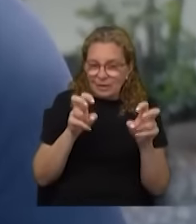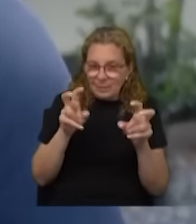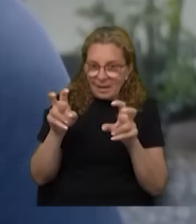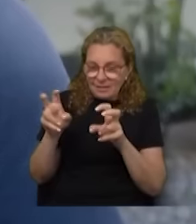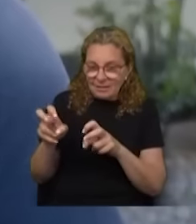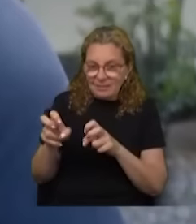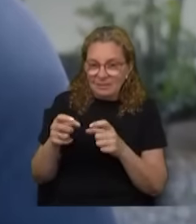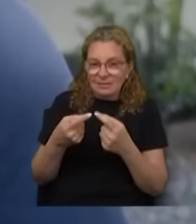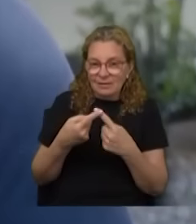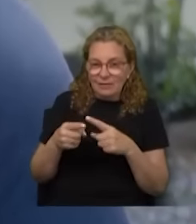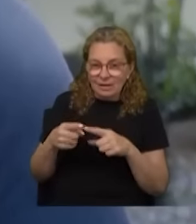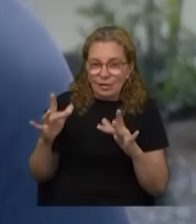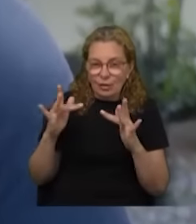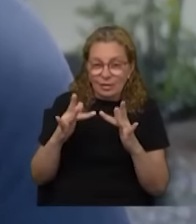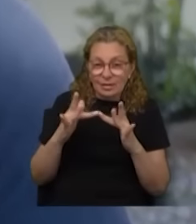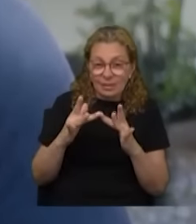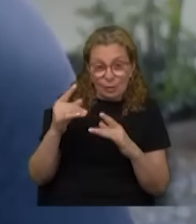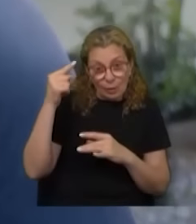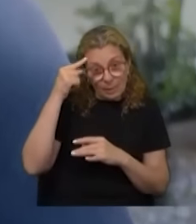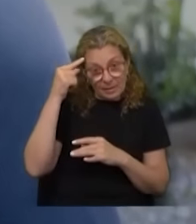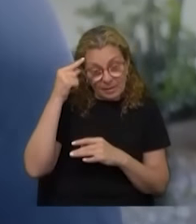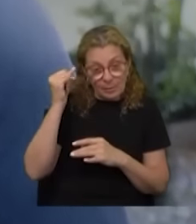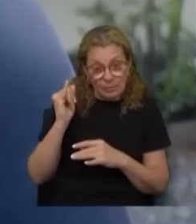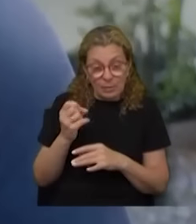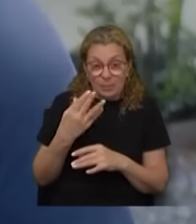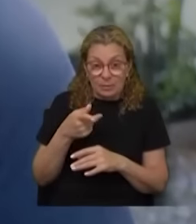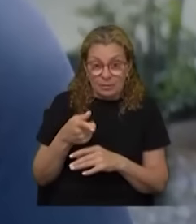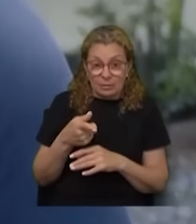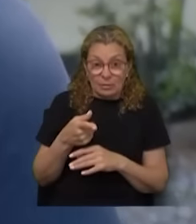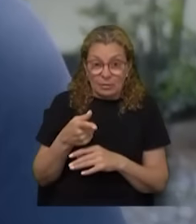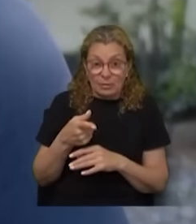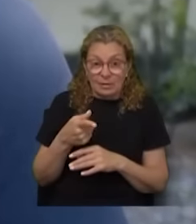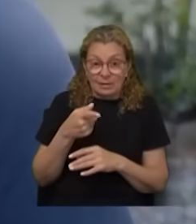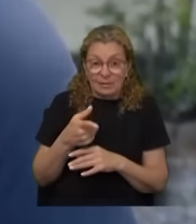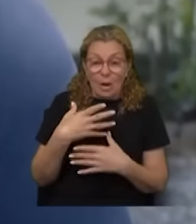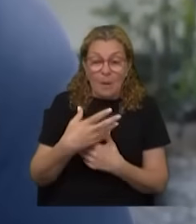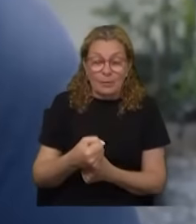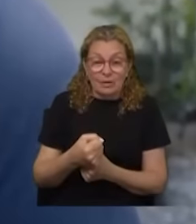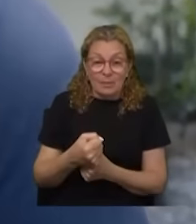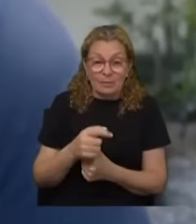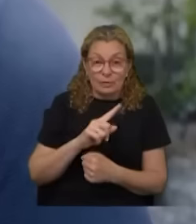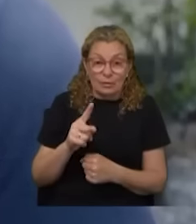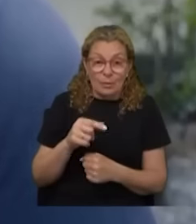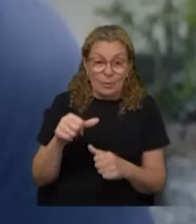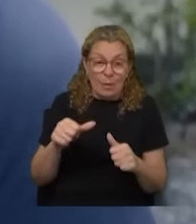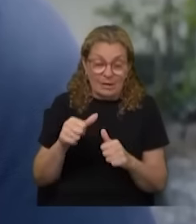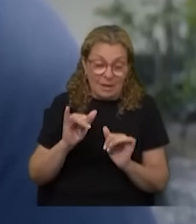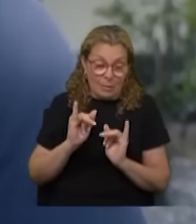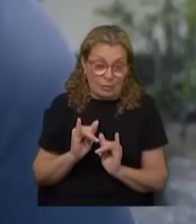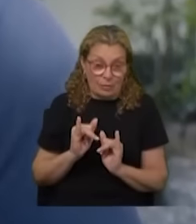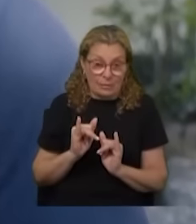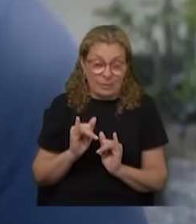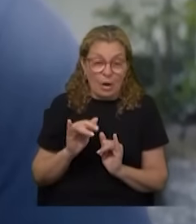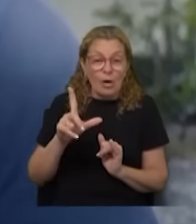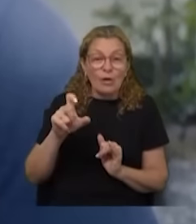este coinciden con lo que nosotros pensamos y es por eso que apoyamos porque si no fuera así digamos bueno no lo haríamos este